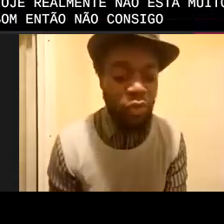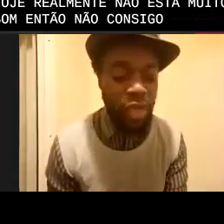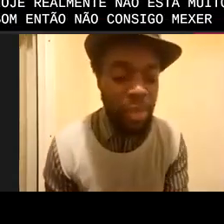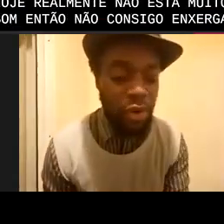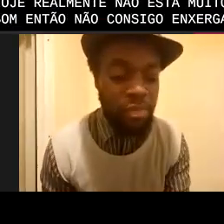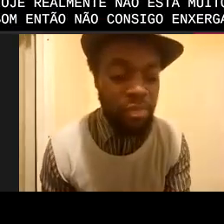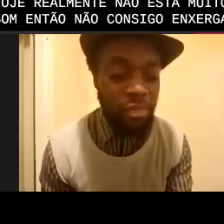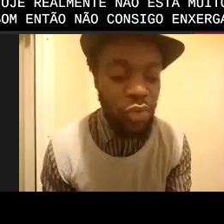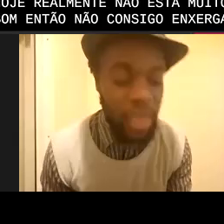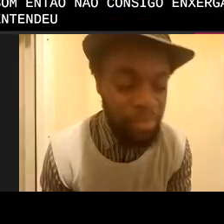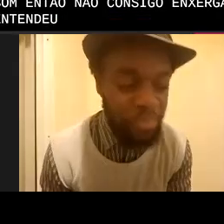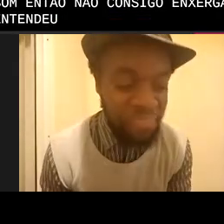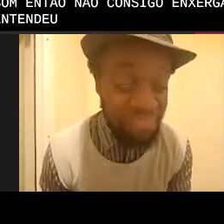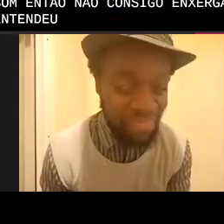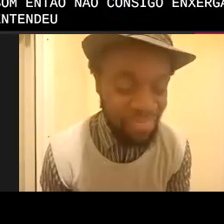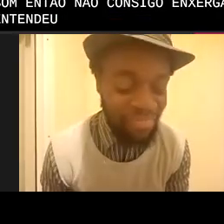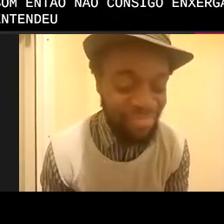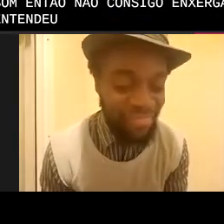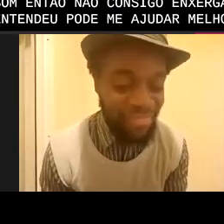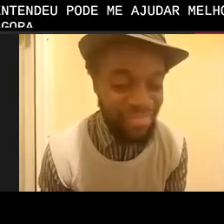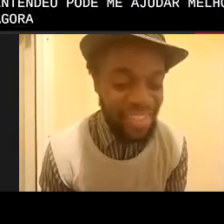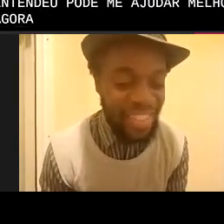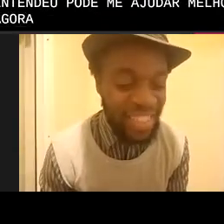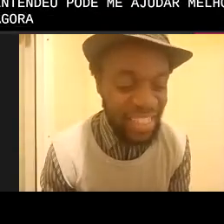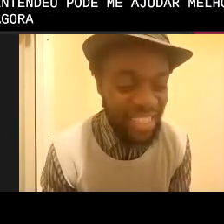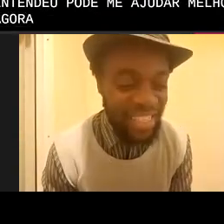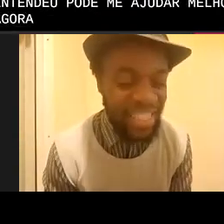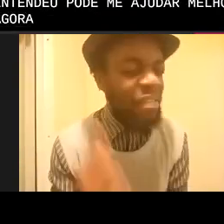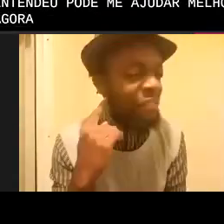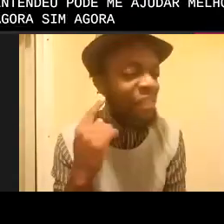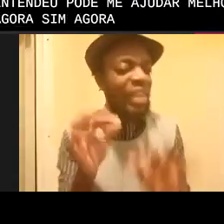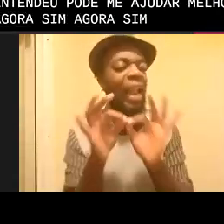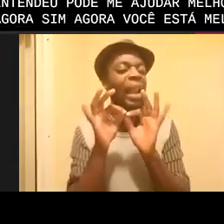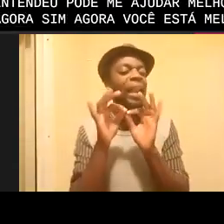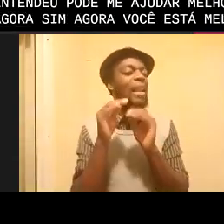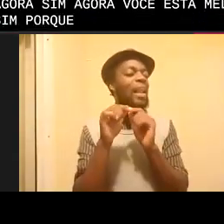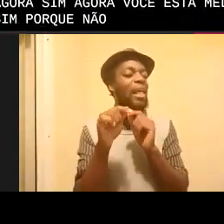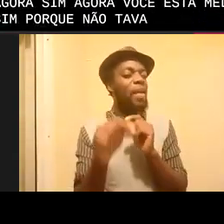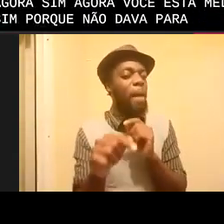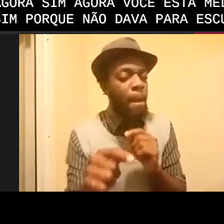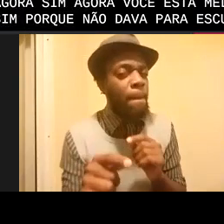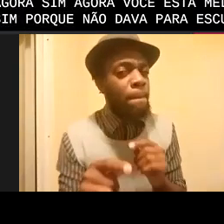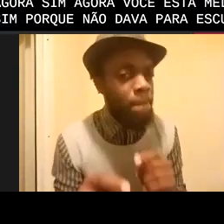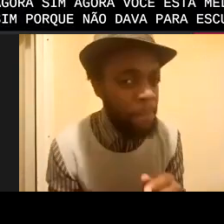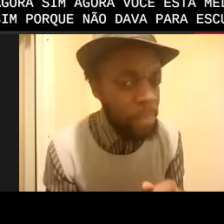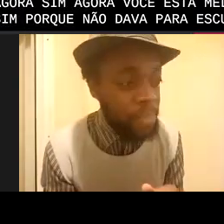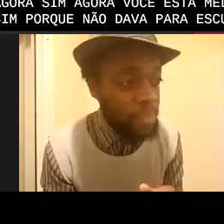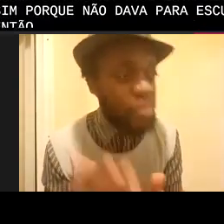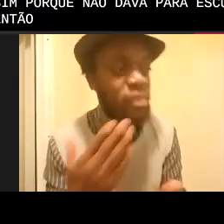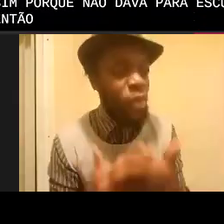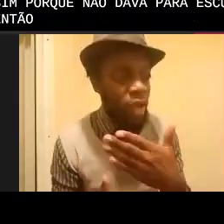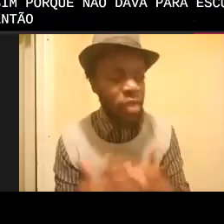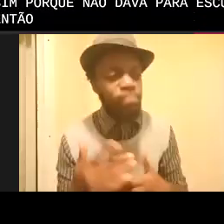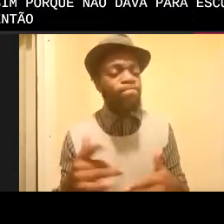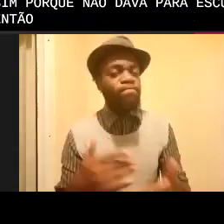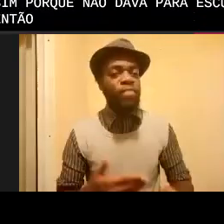¿Me escuchan mejor? ¿Me escuchan? Sí, es que escuché qué se debe de hacer para atender a una persona con discapacidad,